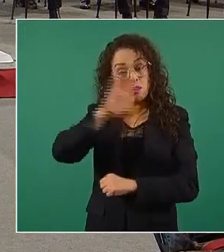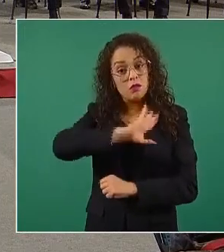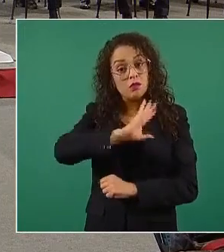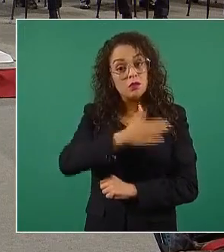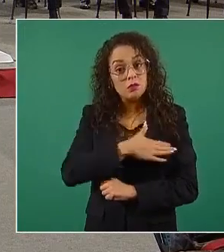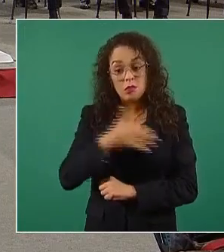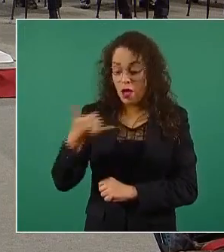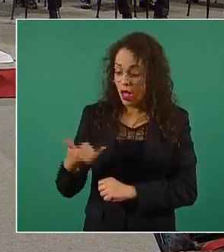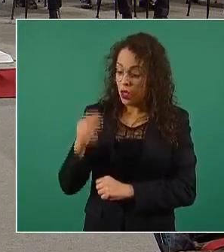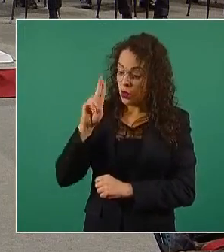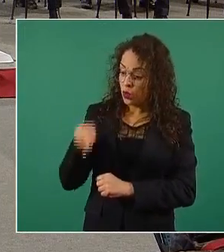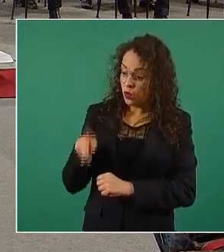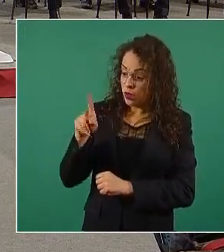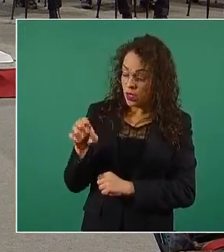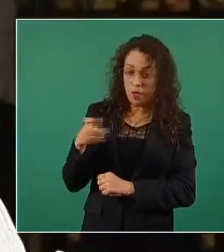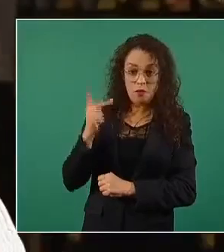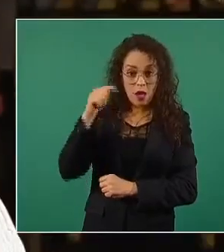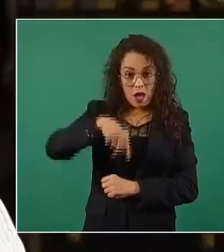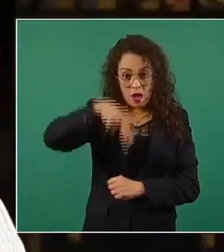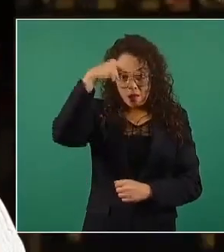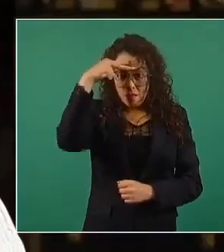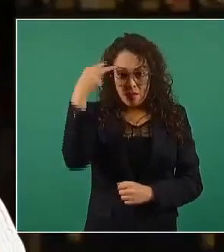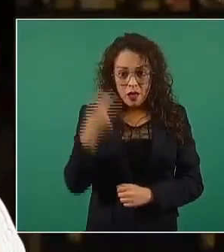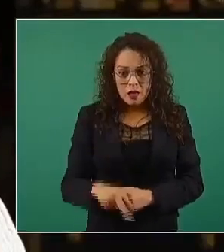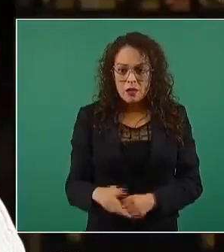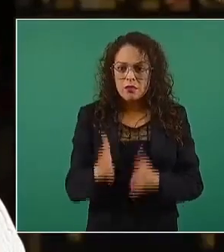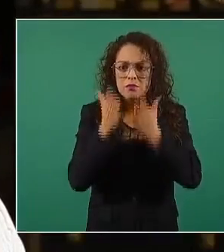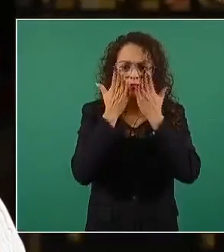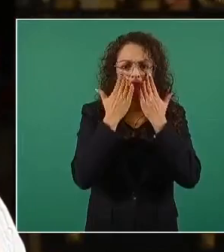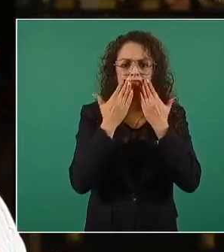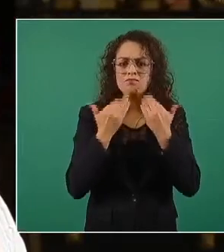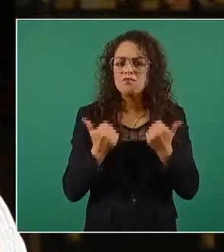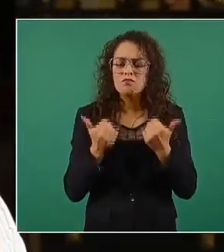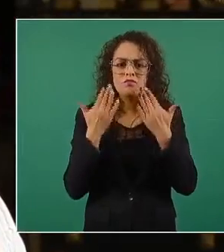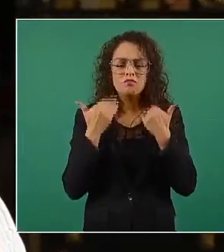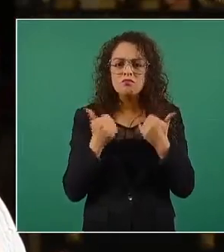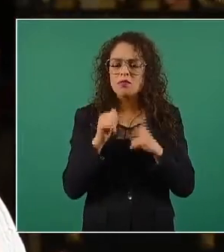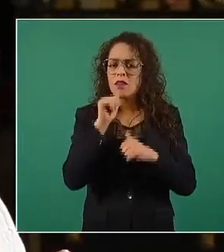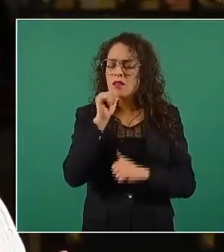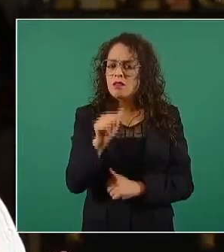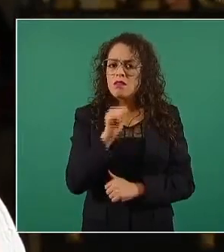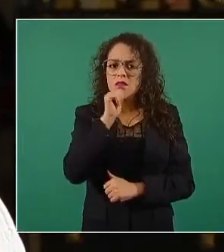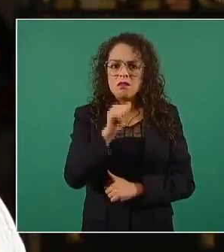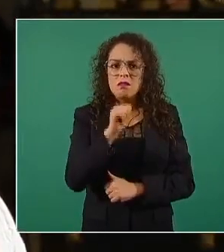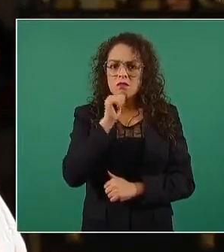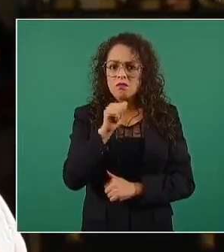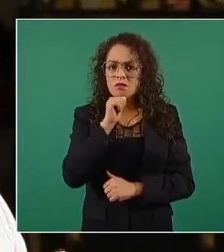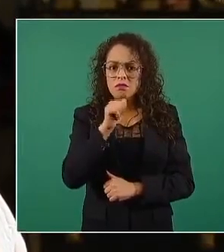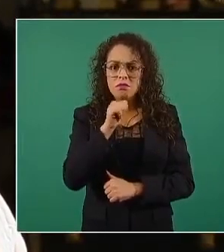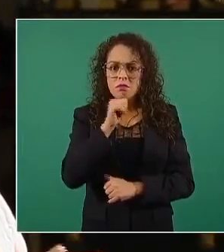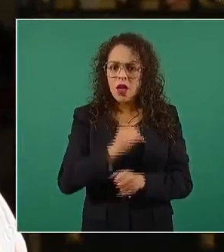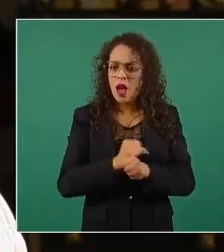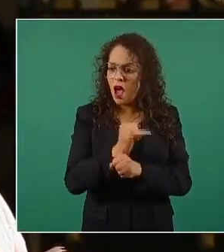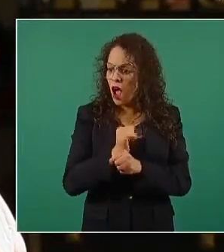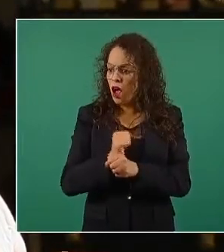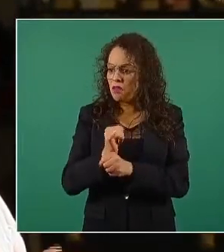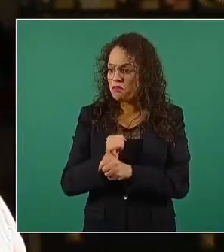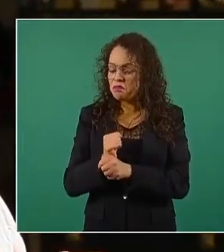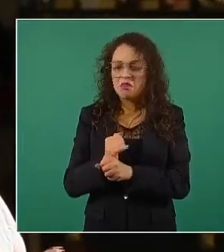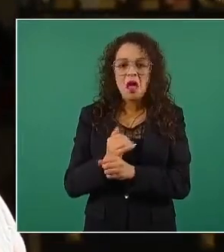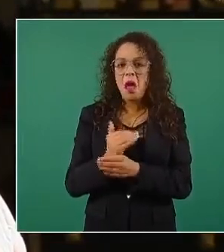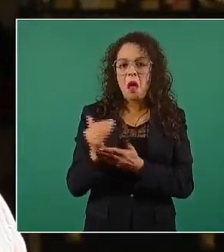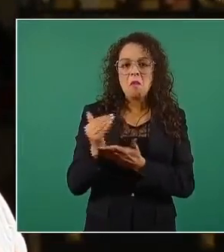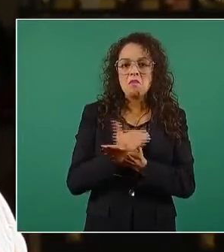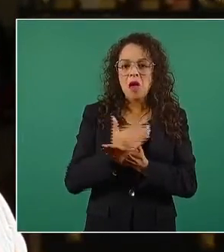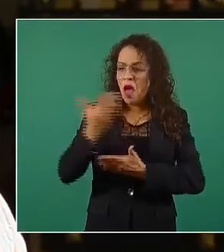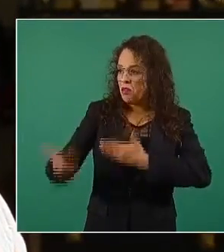en el caso de México no existen investigaciones, ni mucho menos se ha llevado a la justicia. Hay un